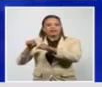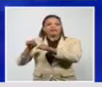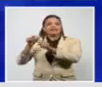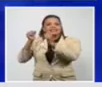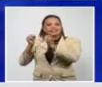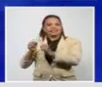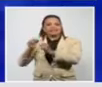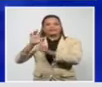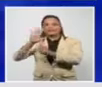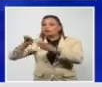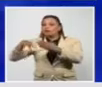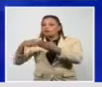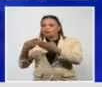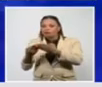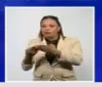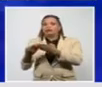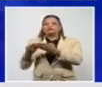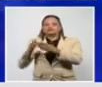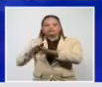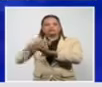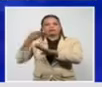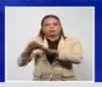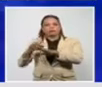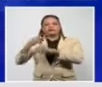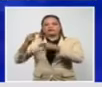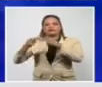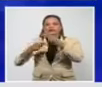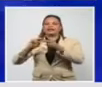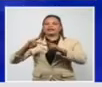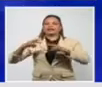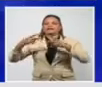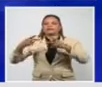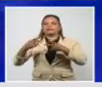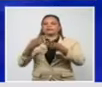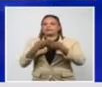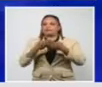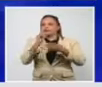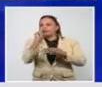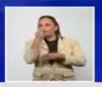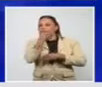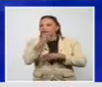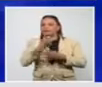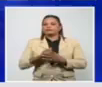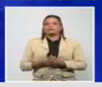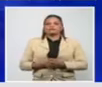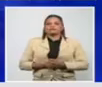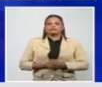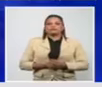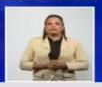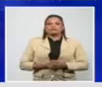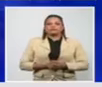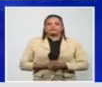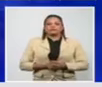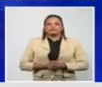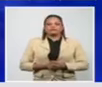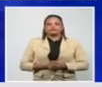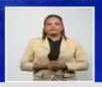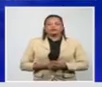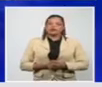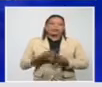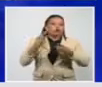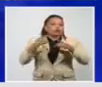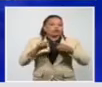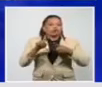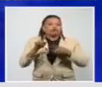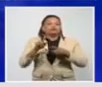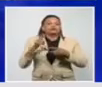que vienen ya con sus paquetes de turismo, pues bueno, pues van a la instalación turística, donde también